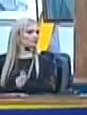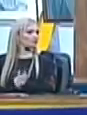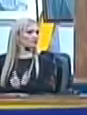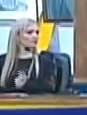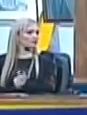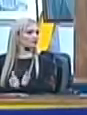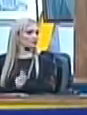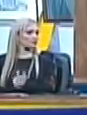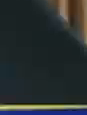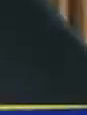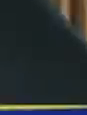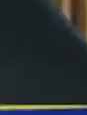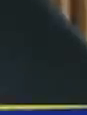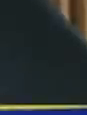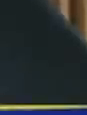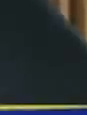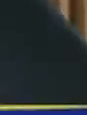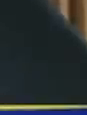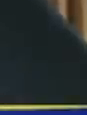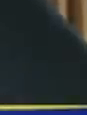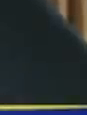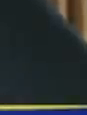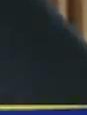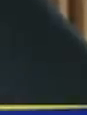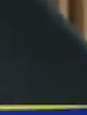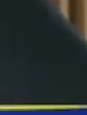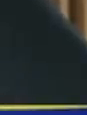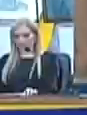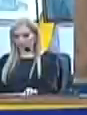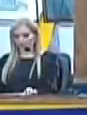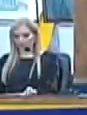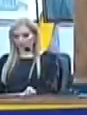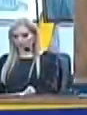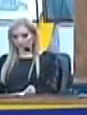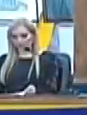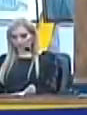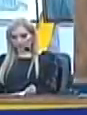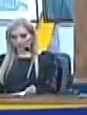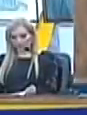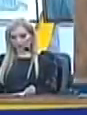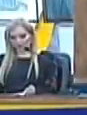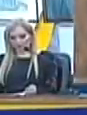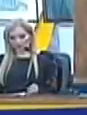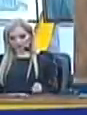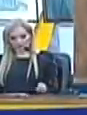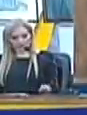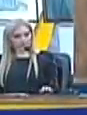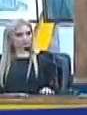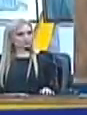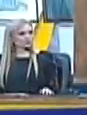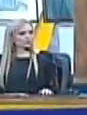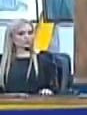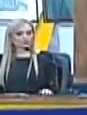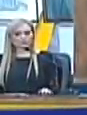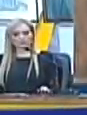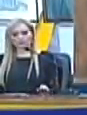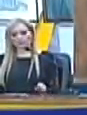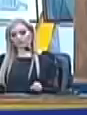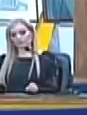presidente constitucional de la república bolivariana de venezuela y comandante en jefe de la fuerza armada nacional bolivariana